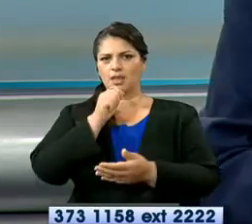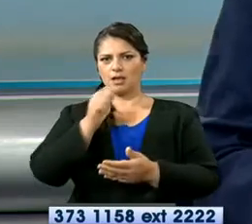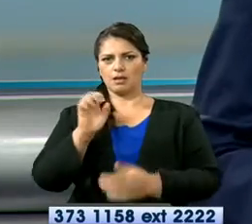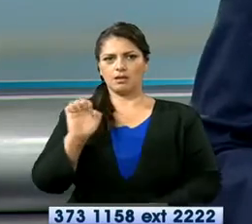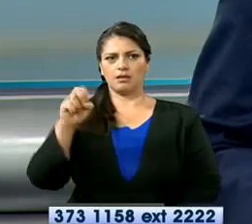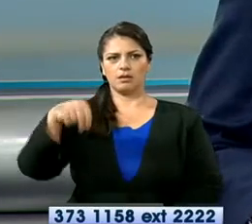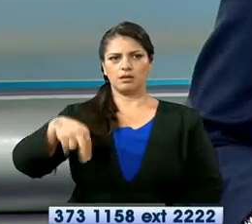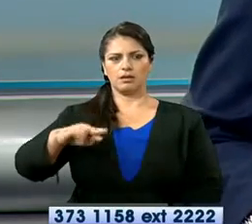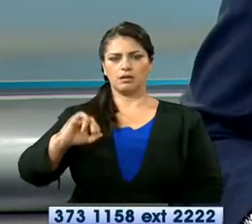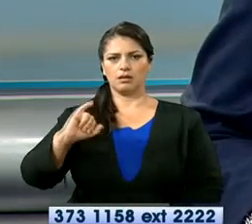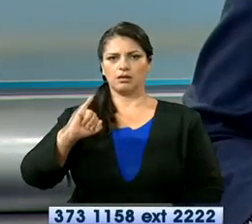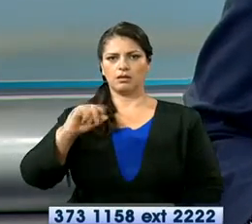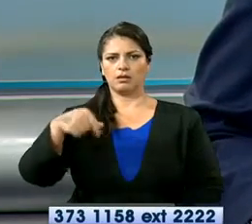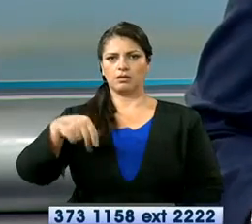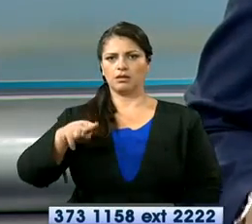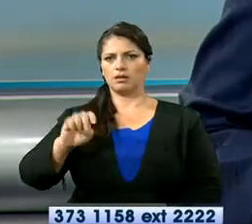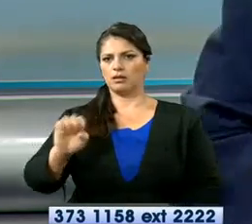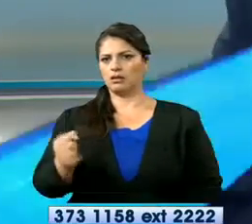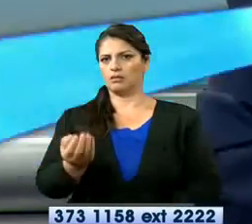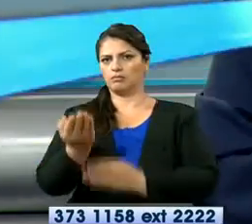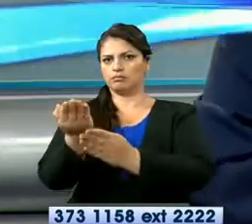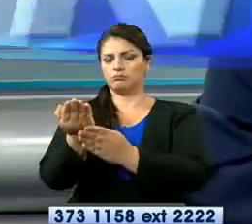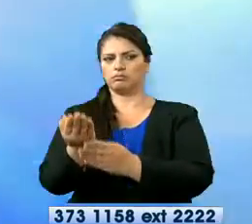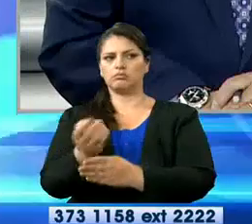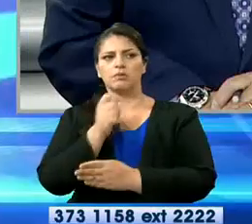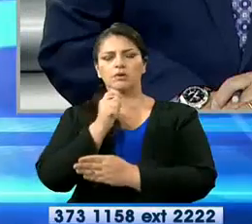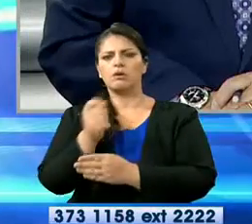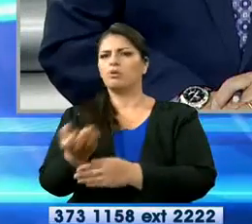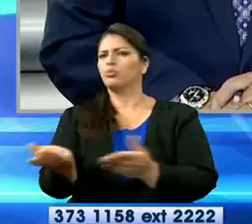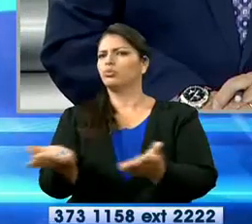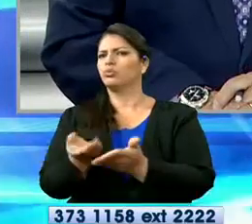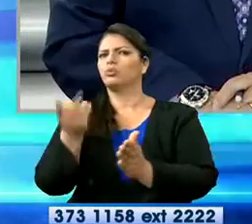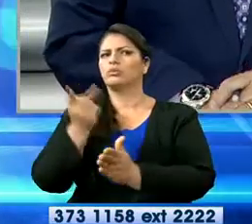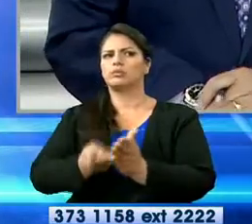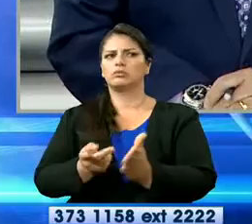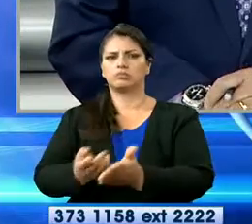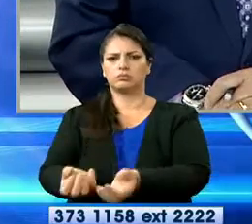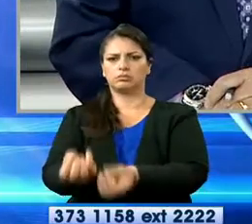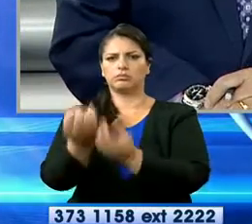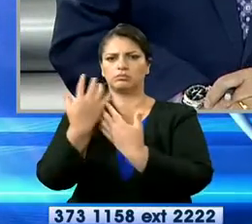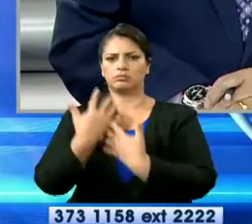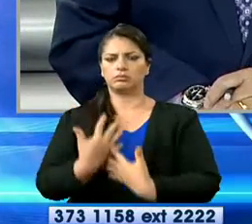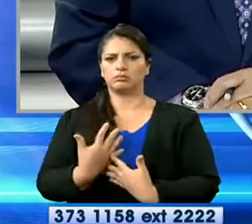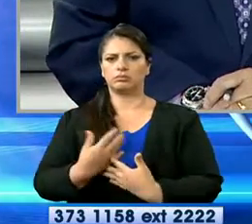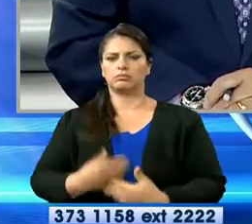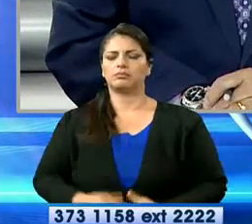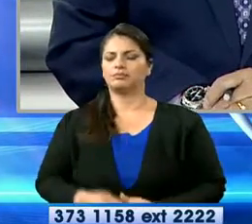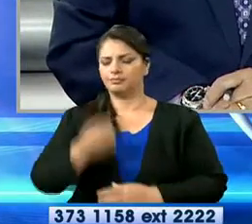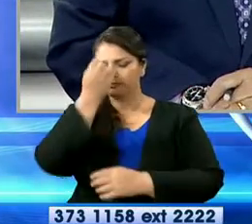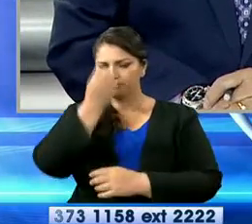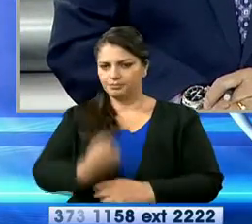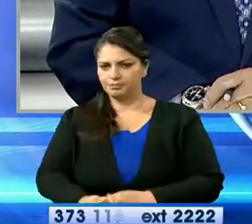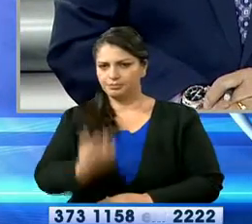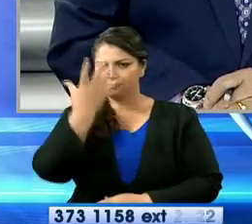Enrique Muñoz, para saber qué novedades nos tiene desde el sitio en el que se encuentra. Enrique, buenos días.